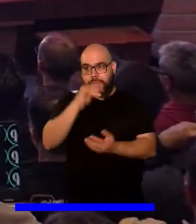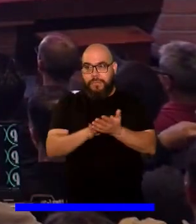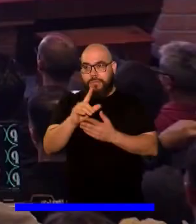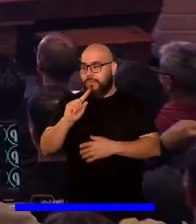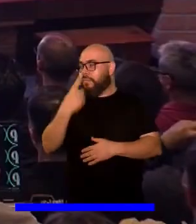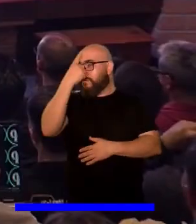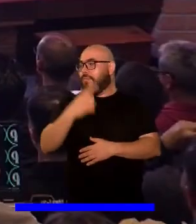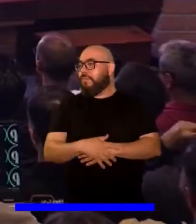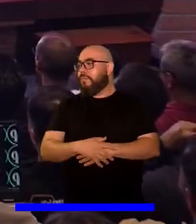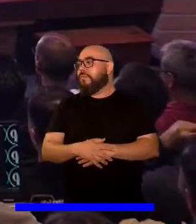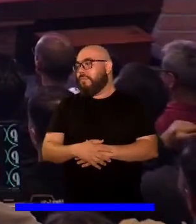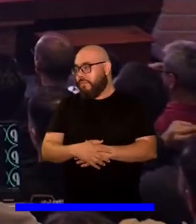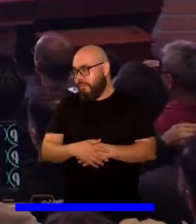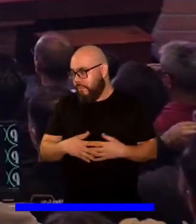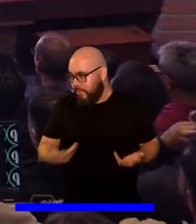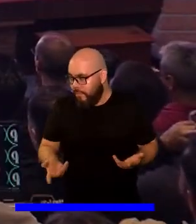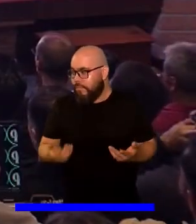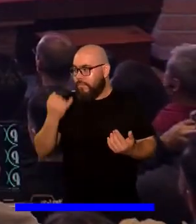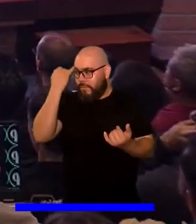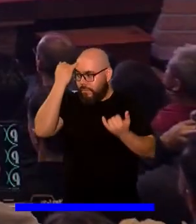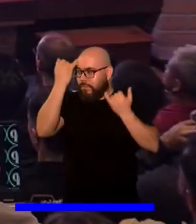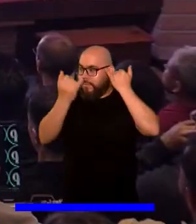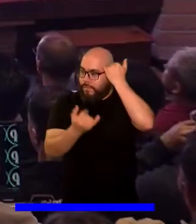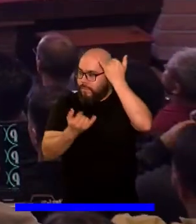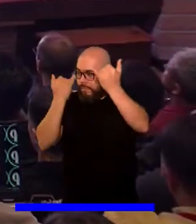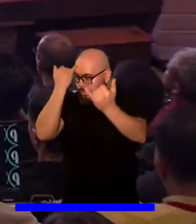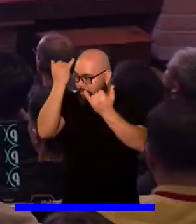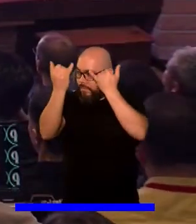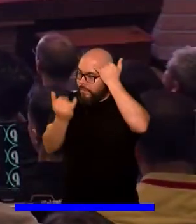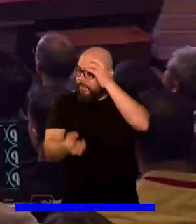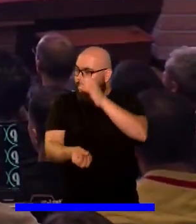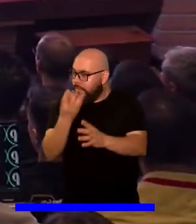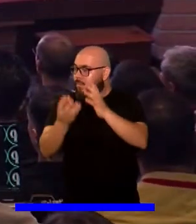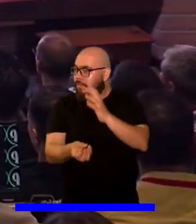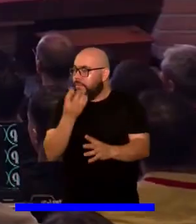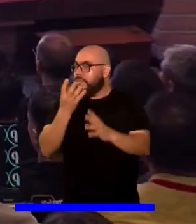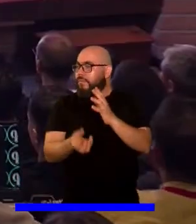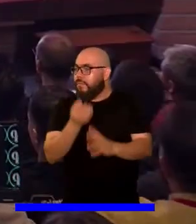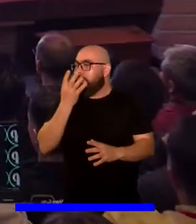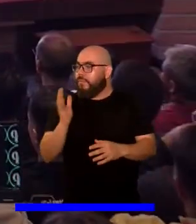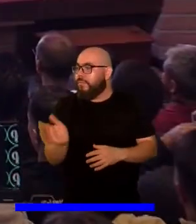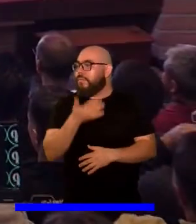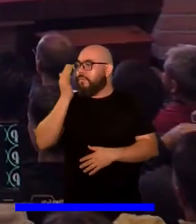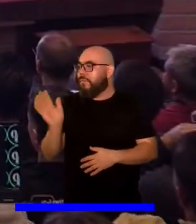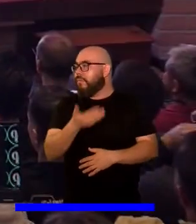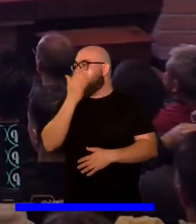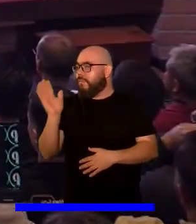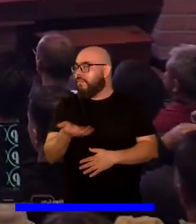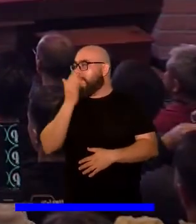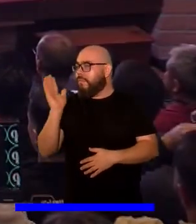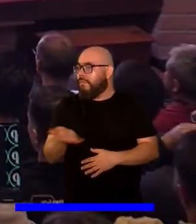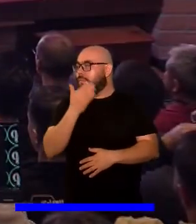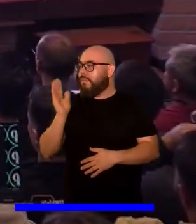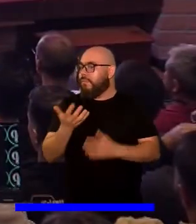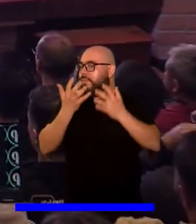Y esto se ve reflejado en los diferentes desarrollos que Google ha lanzado a través del tiempo. Hay muchos atrás del 2015,